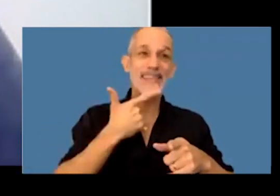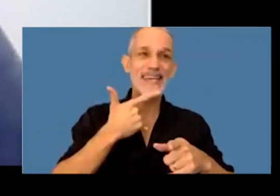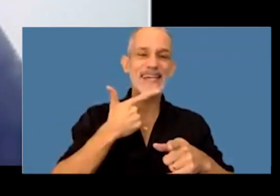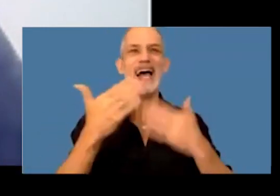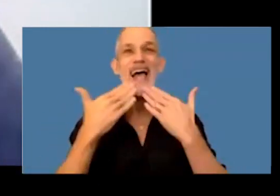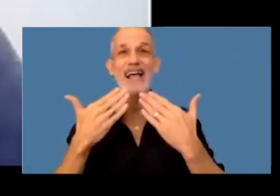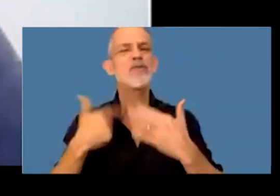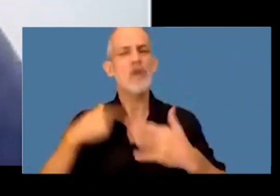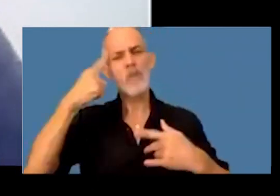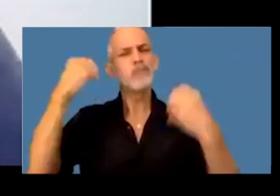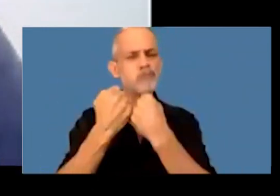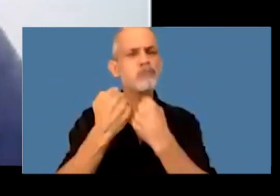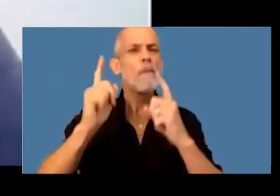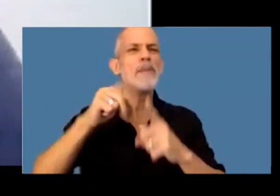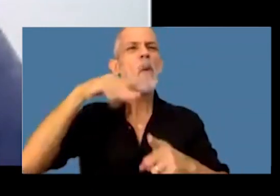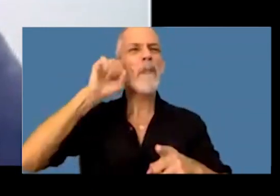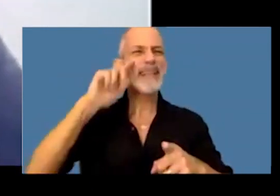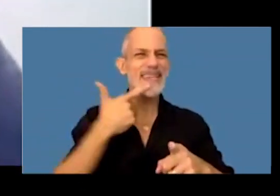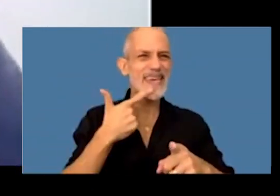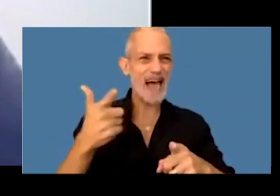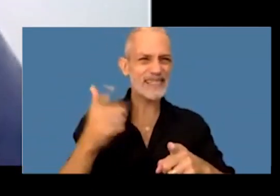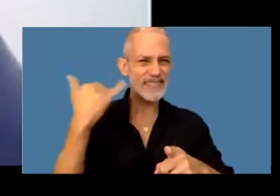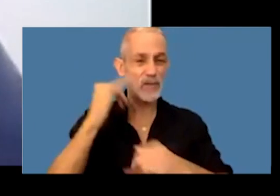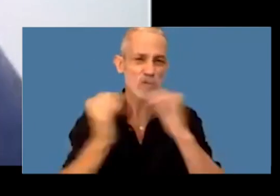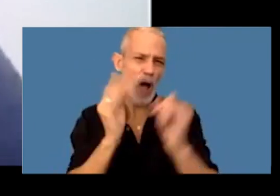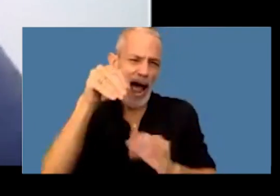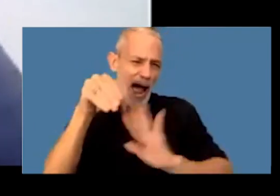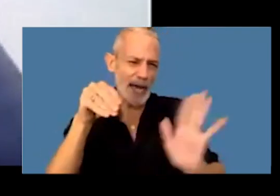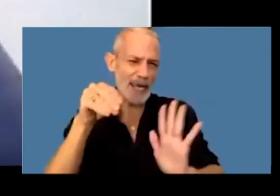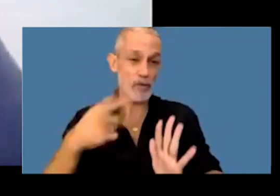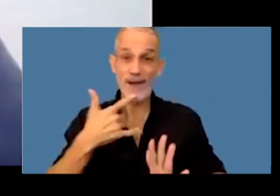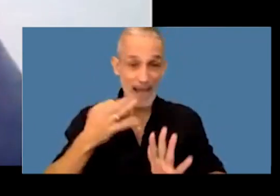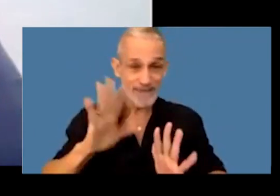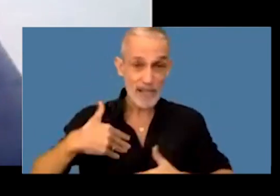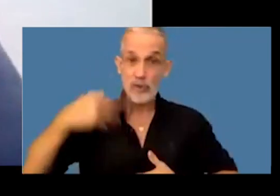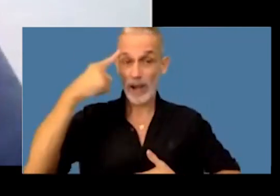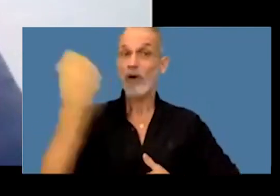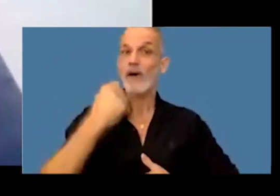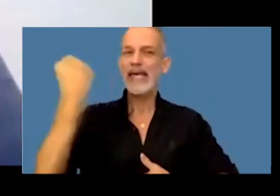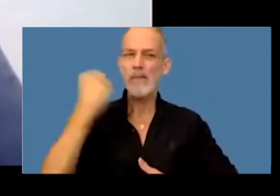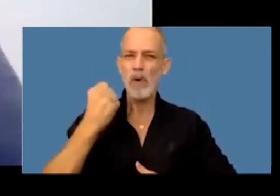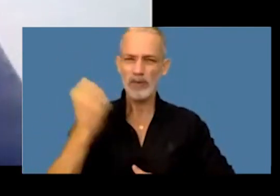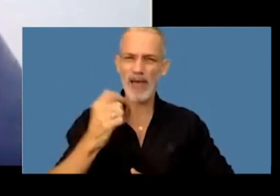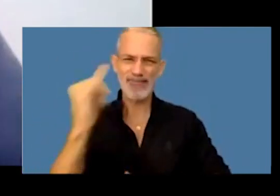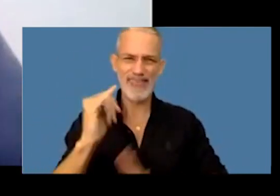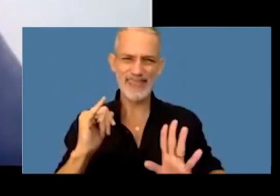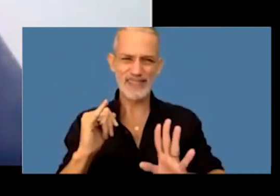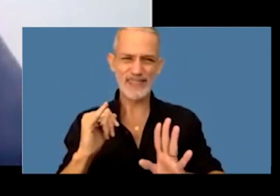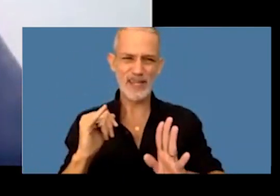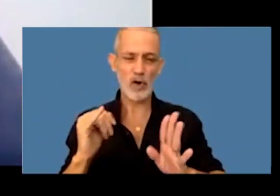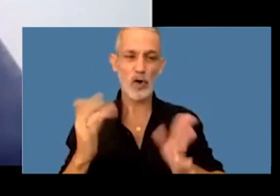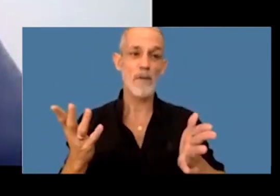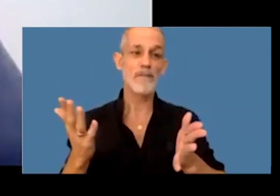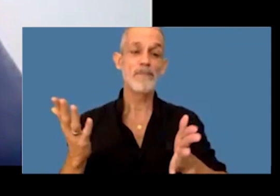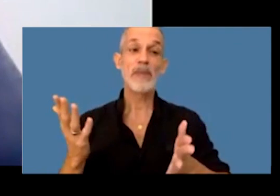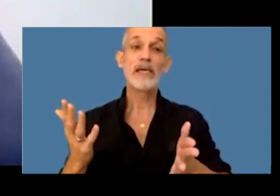palabras de Matías. Agrego esto porque la verdad que me parece importante mencionarlo. Digo, la